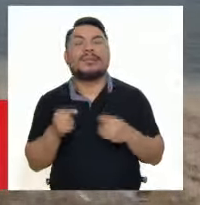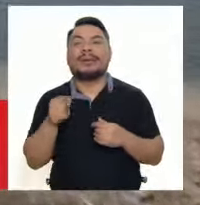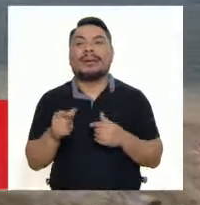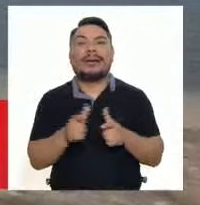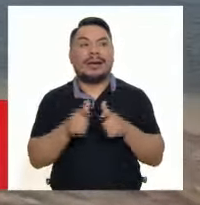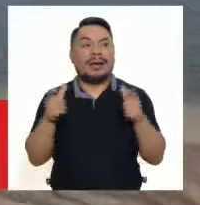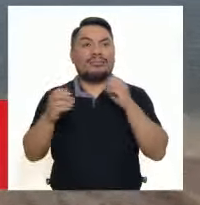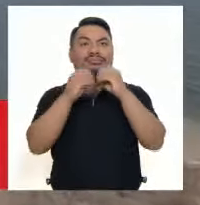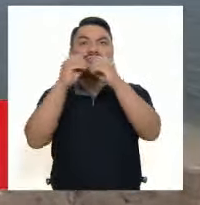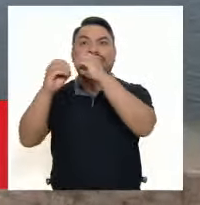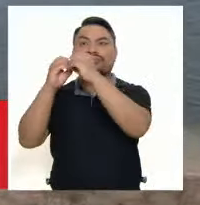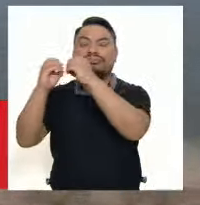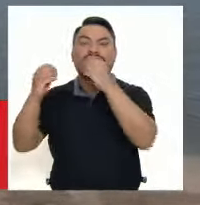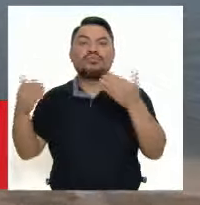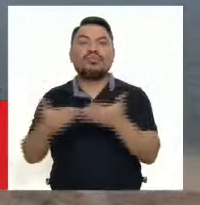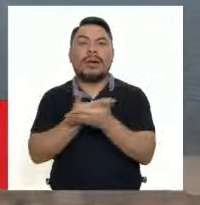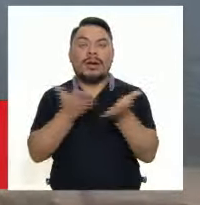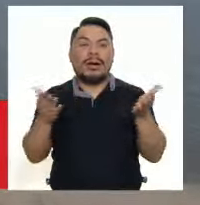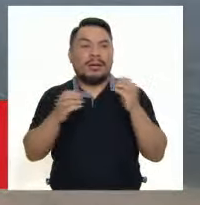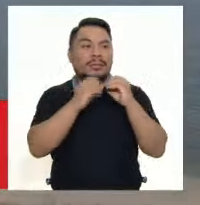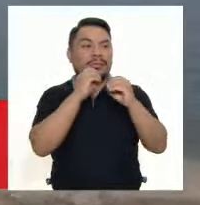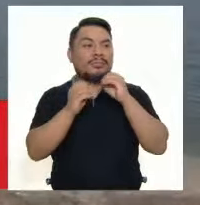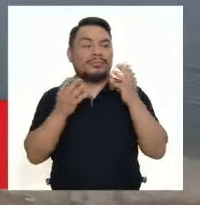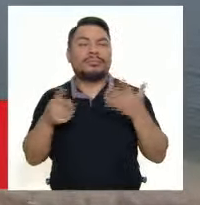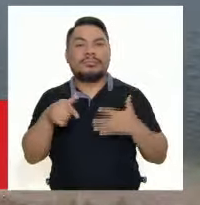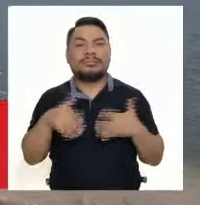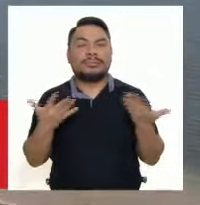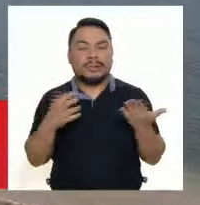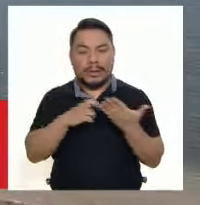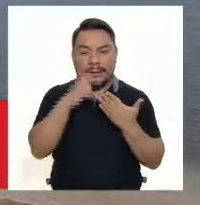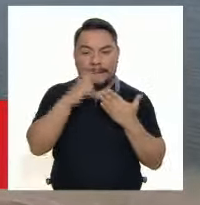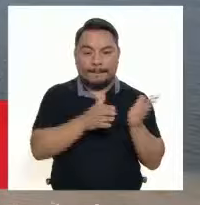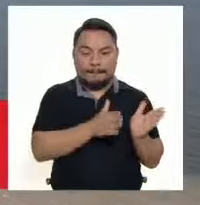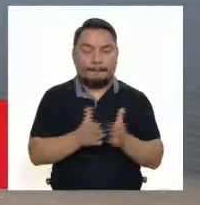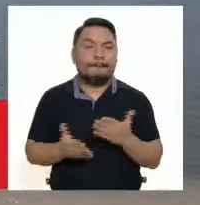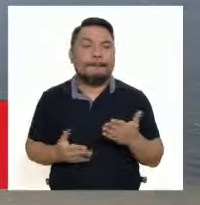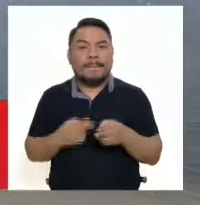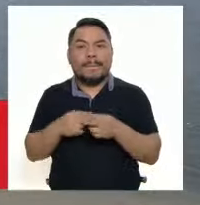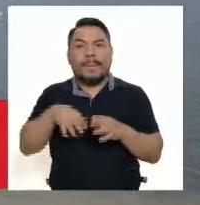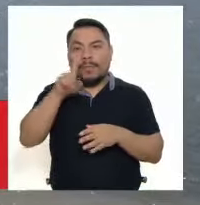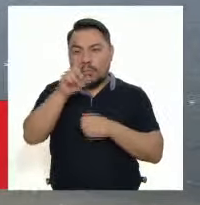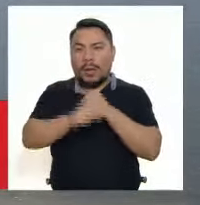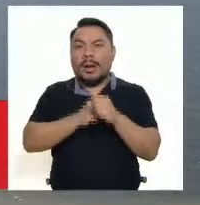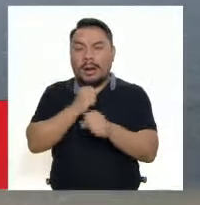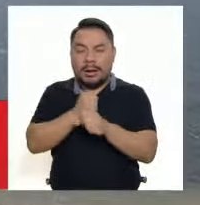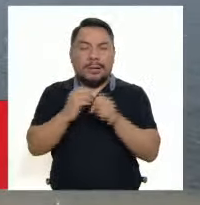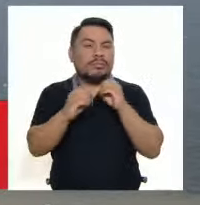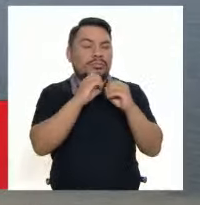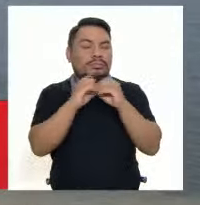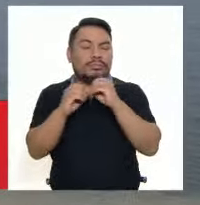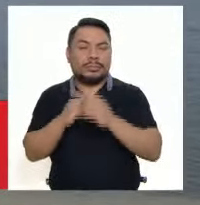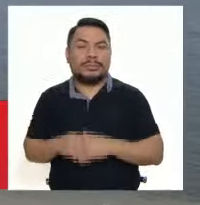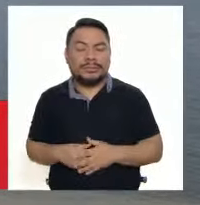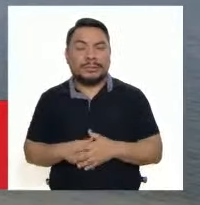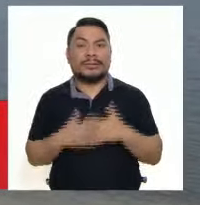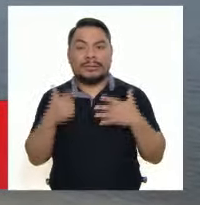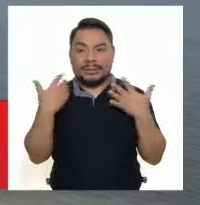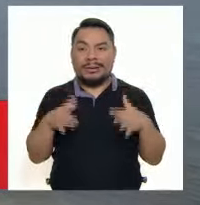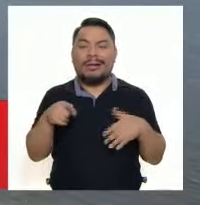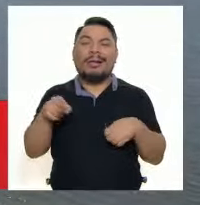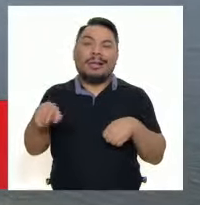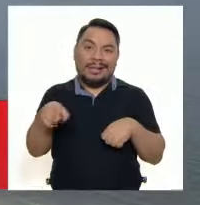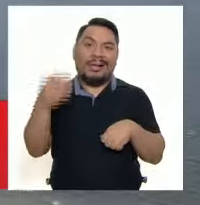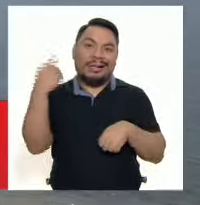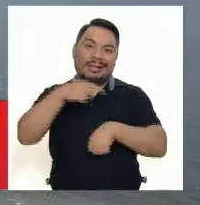esta inauguración de una obra que tenía la planificación de poco más de un año de realizarse y que ha